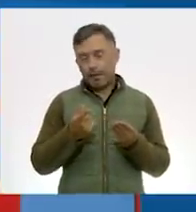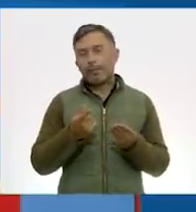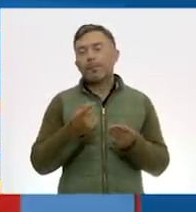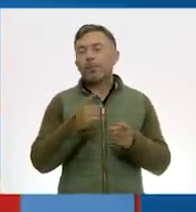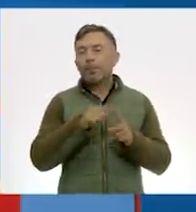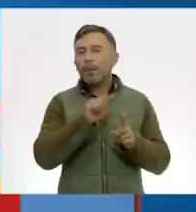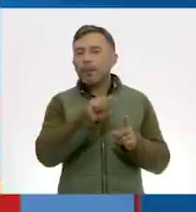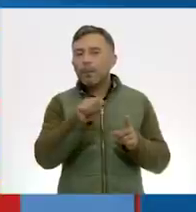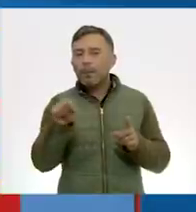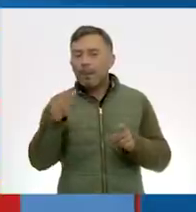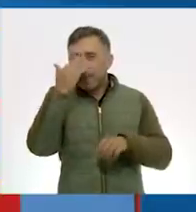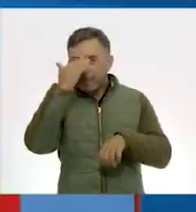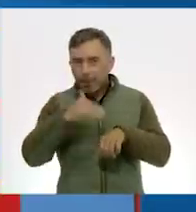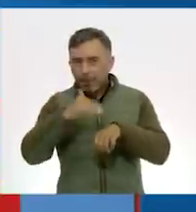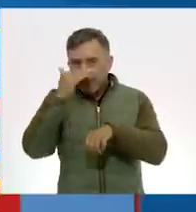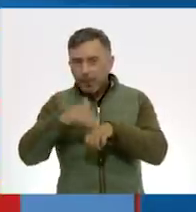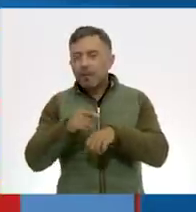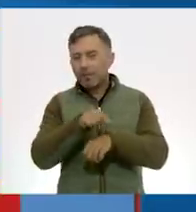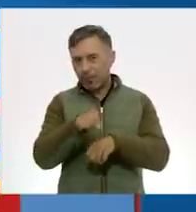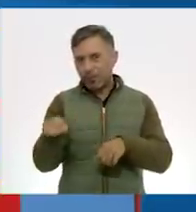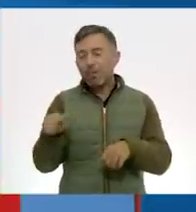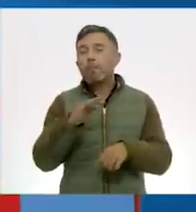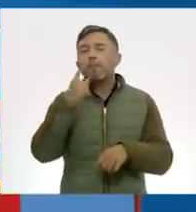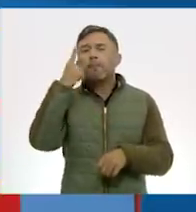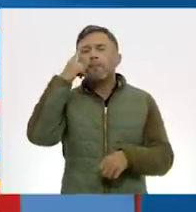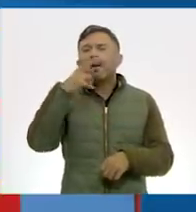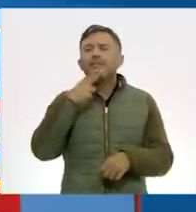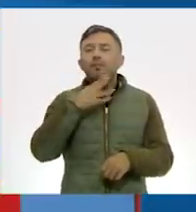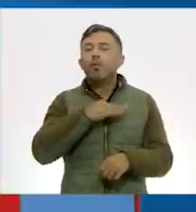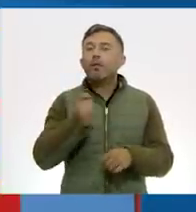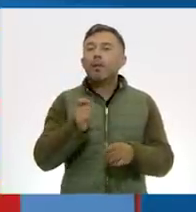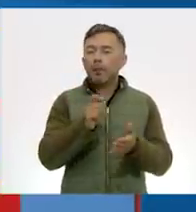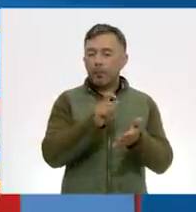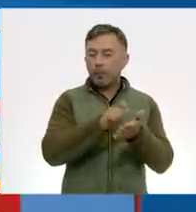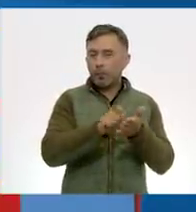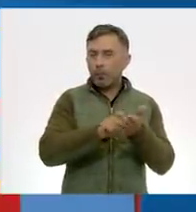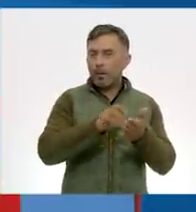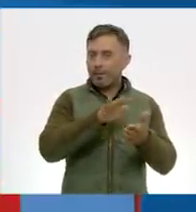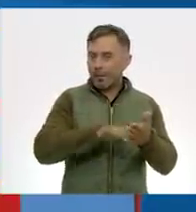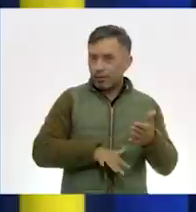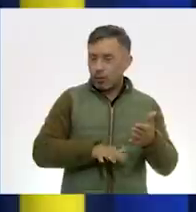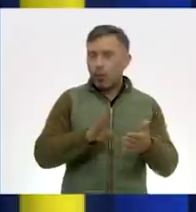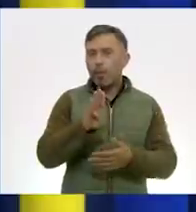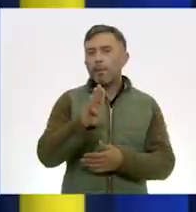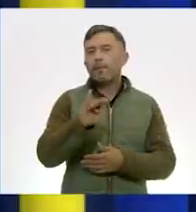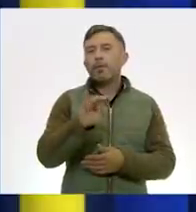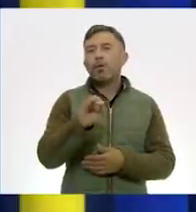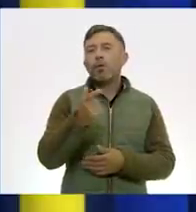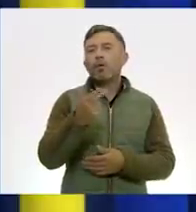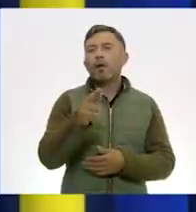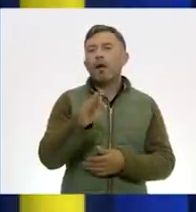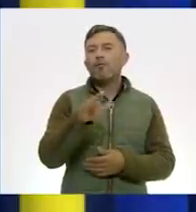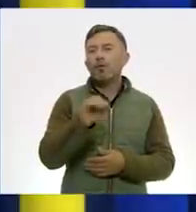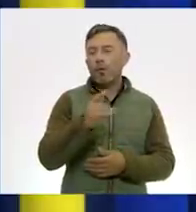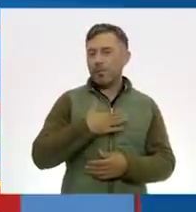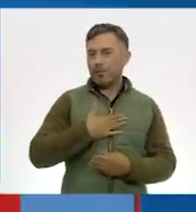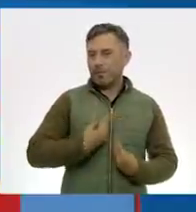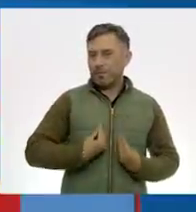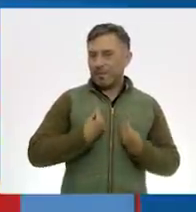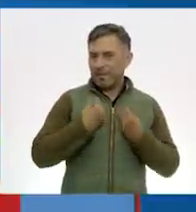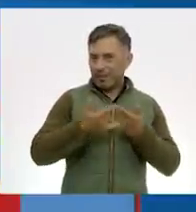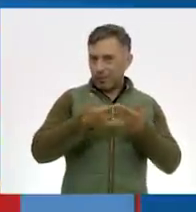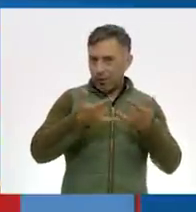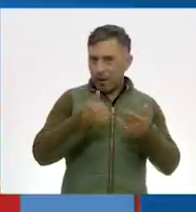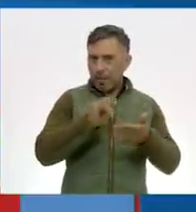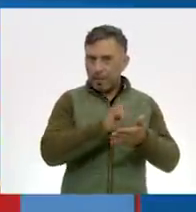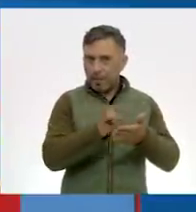te va a servir para elaborar tu texto biográfico y autobiográfico. Muy bien. Bien, pues te voy a